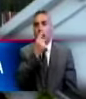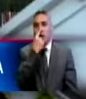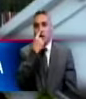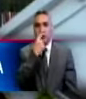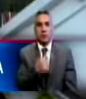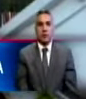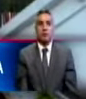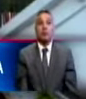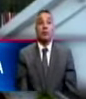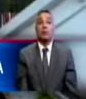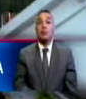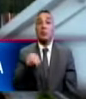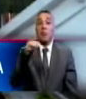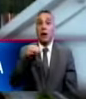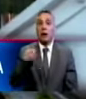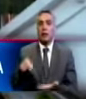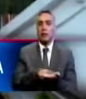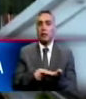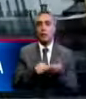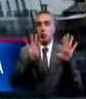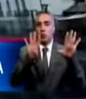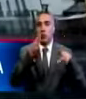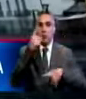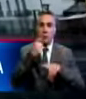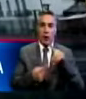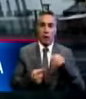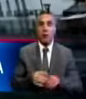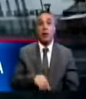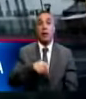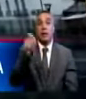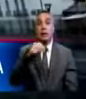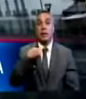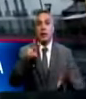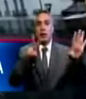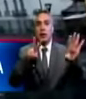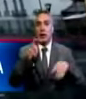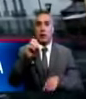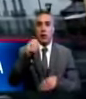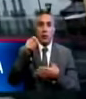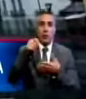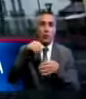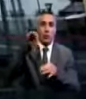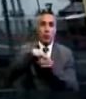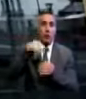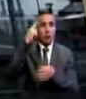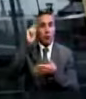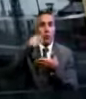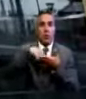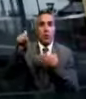convocada para este martes a las 9 de la mañana con 30 minutos. Se necesitan 70 votos para aprobar la ley. Cristian Hidalgo, TC Televisión.